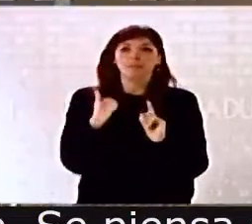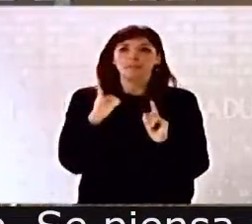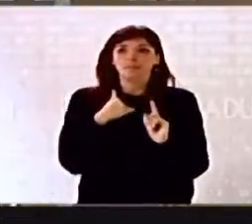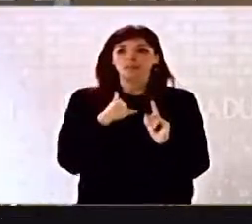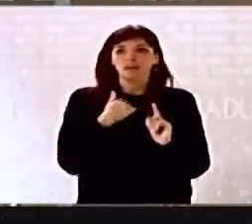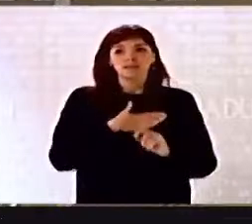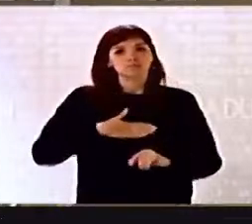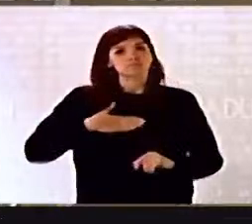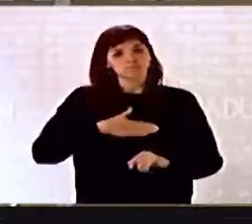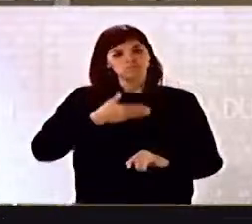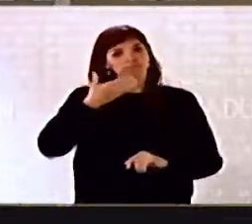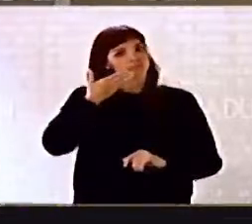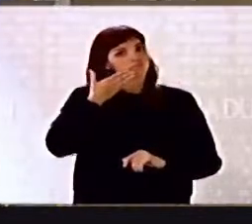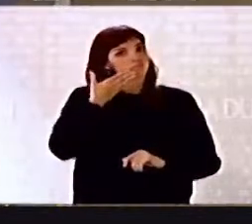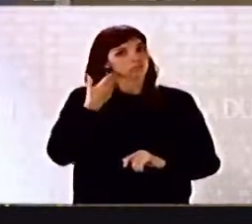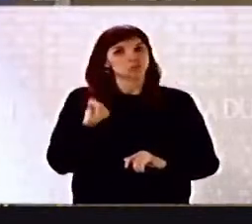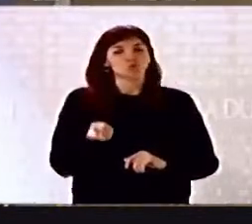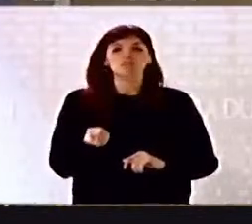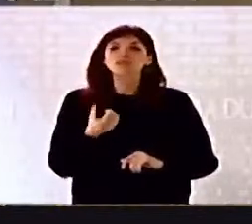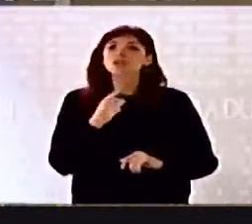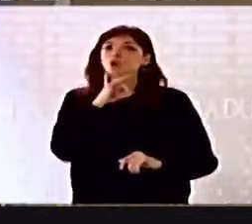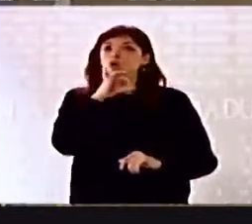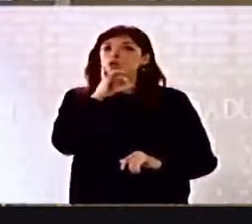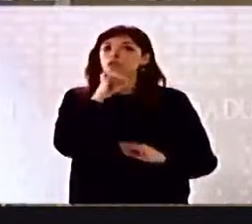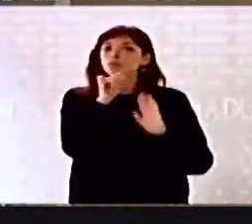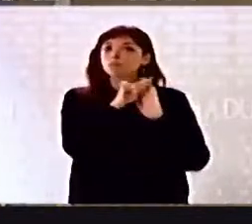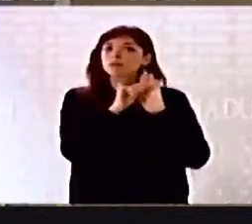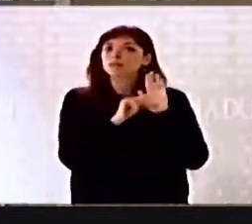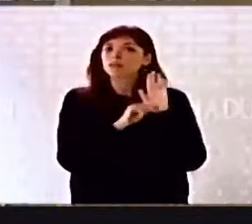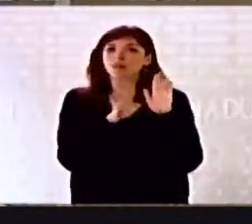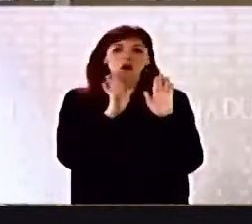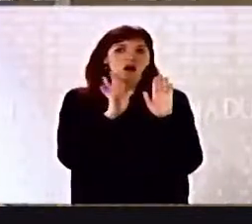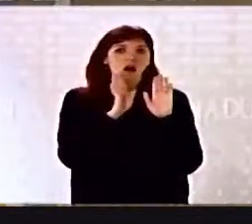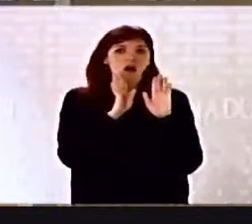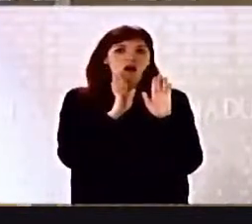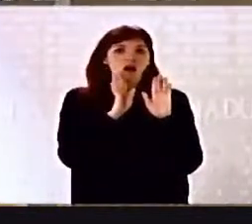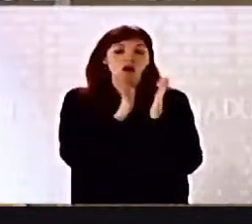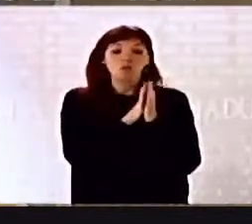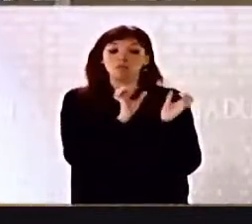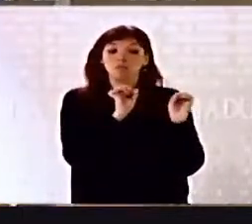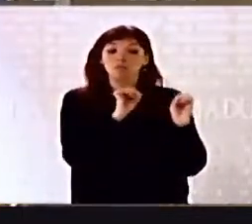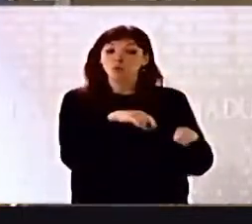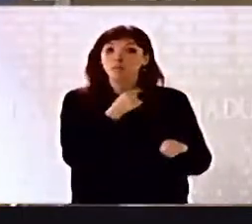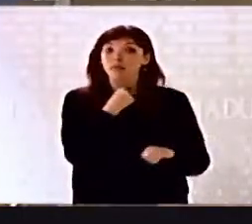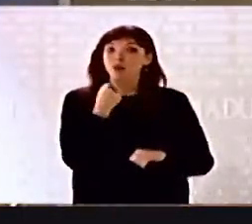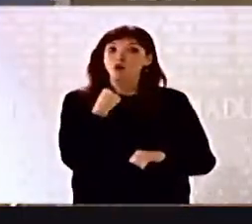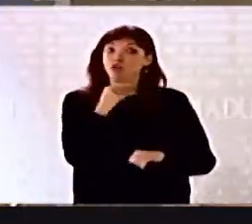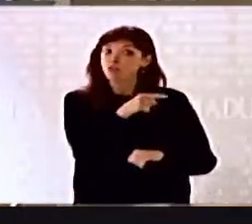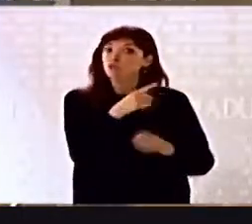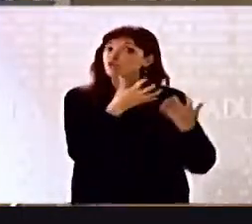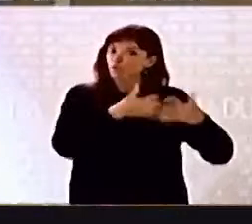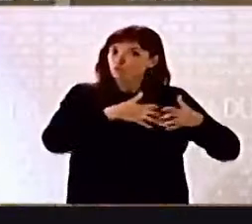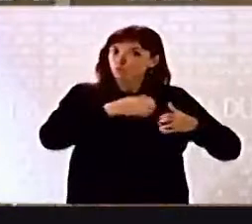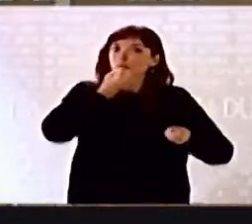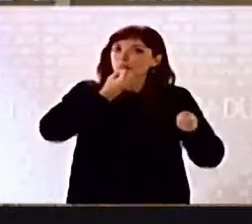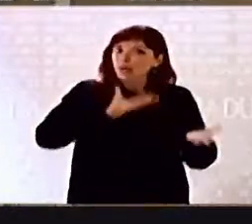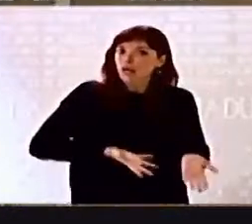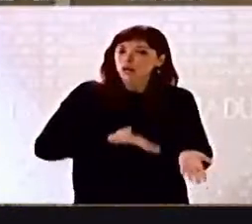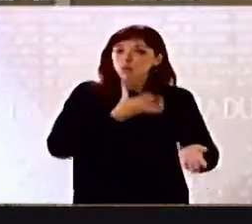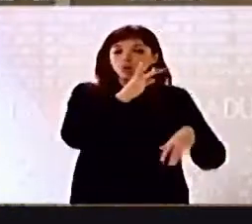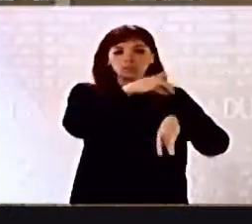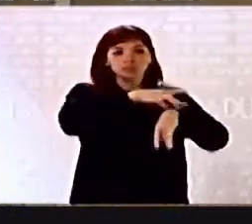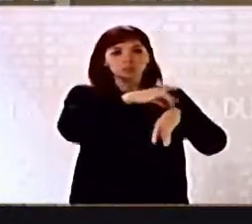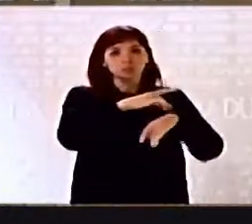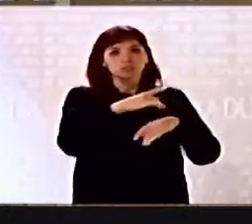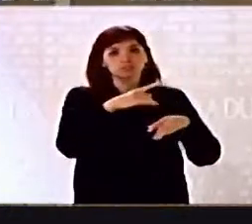profundamente satisfecho con las medidas que se han tomado. Cuando las tomamos en Badajoz funcionó y funciona. Tiene una incidencia